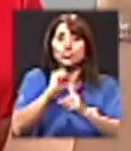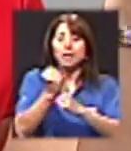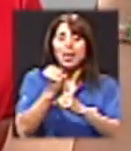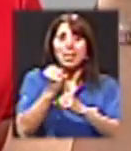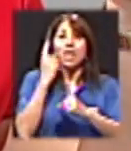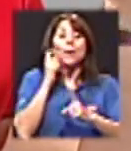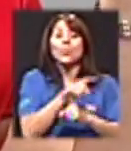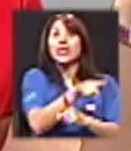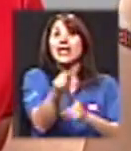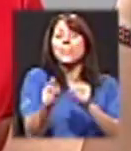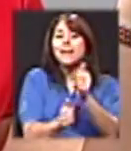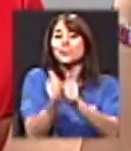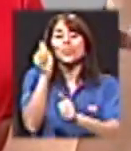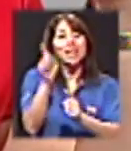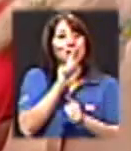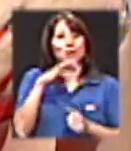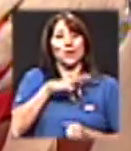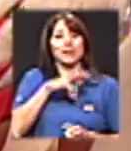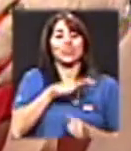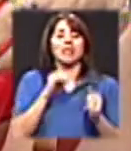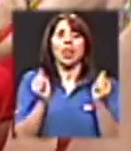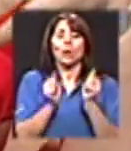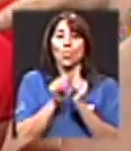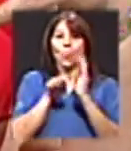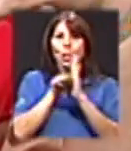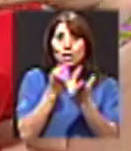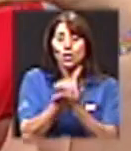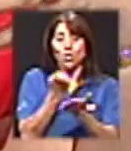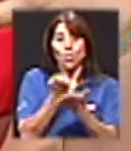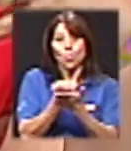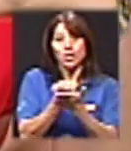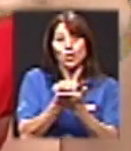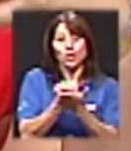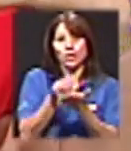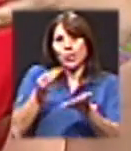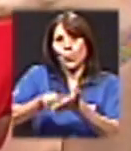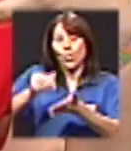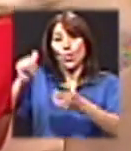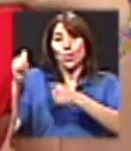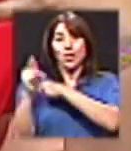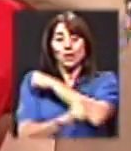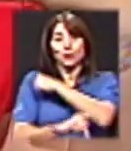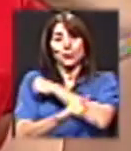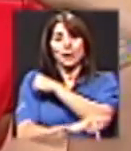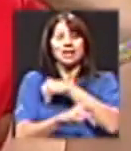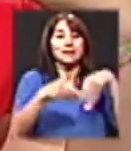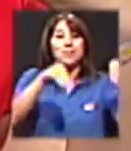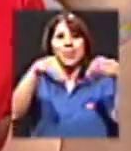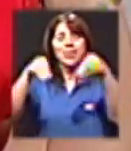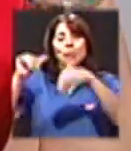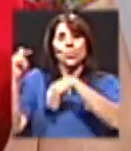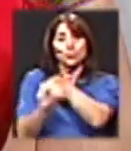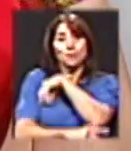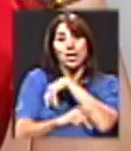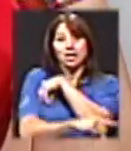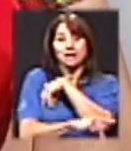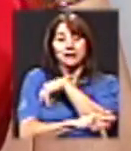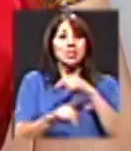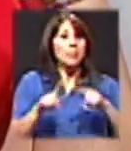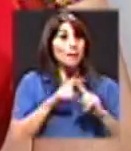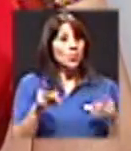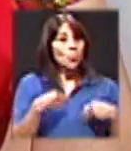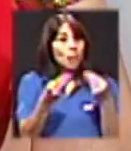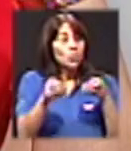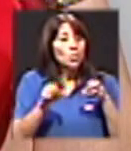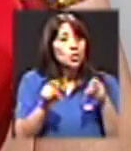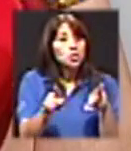modelo económico exportador que tenemos actualmente, ¿verdad? Eso es lo que permitiría mover un poco y facilitarle a la gente pues